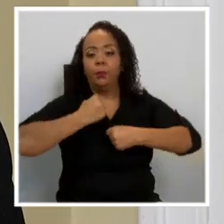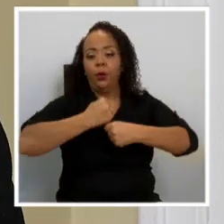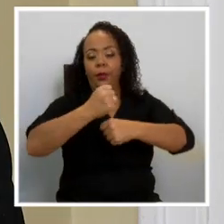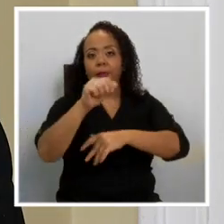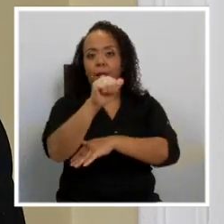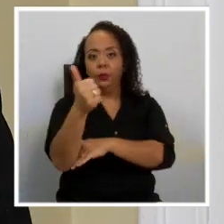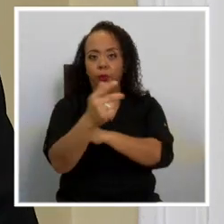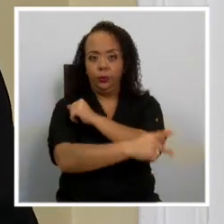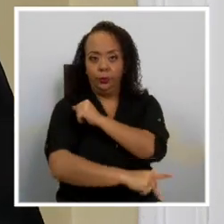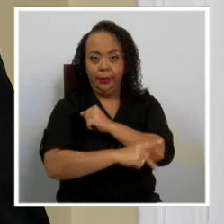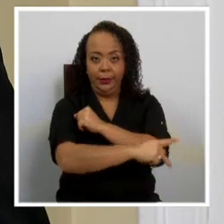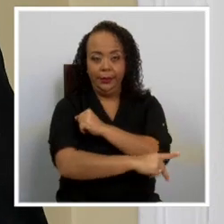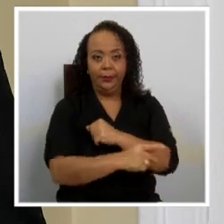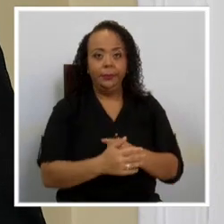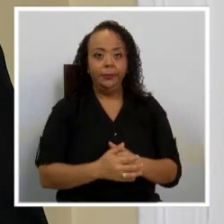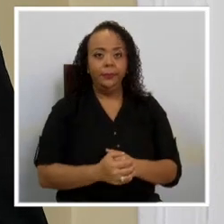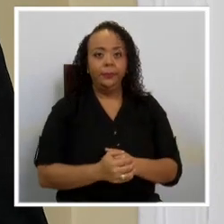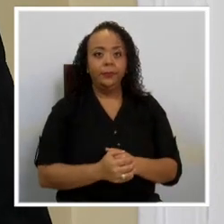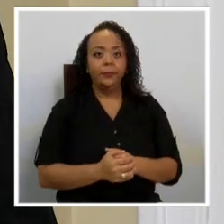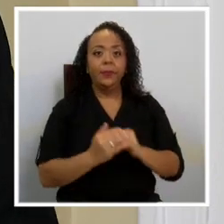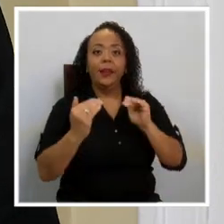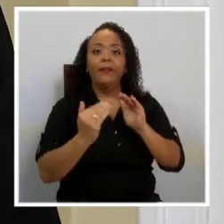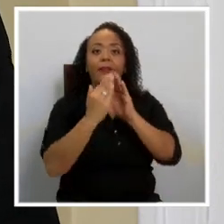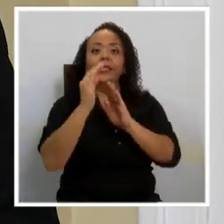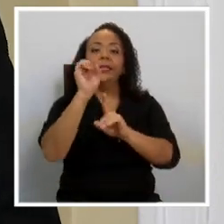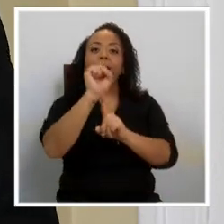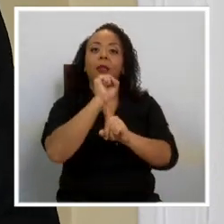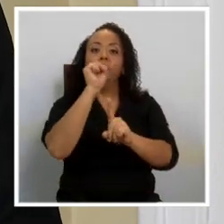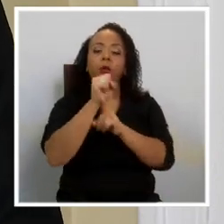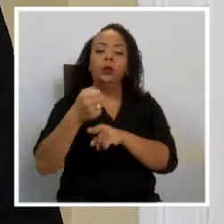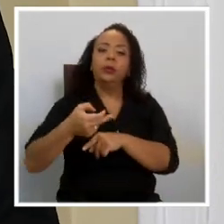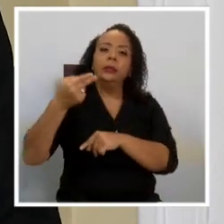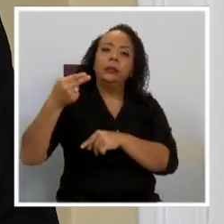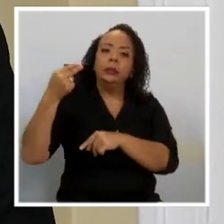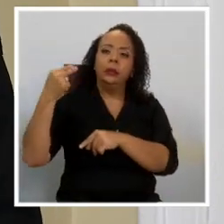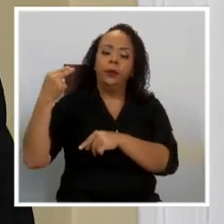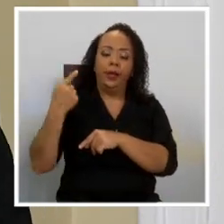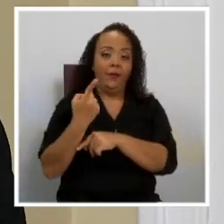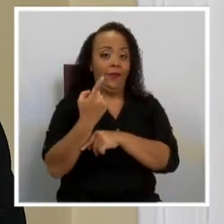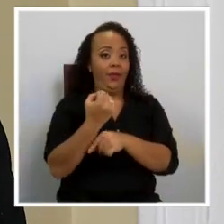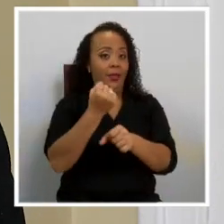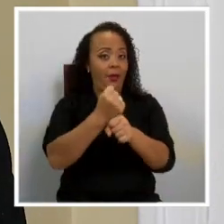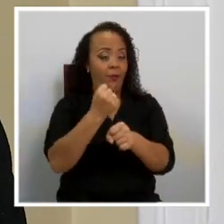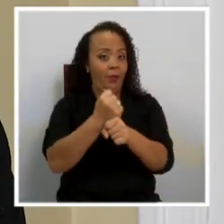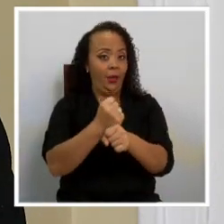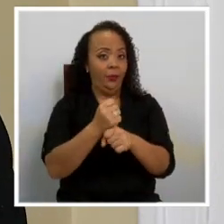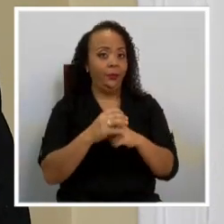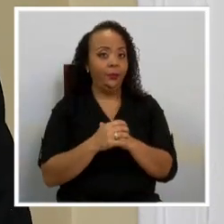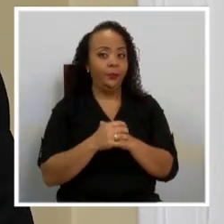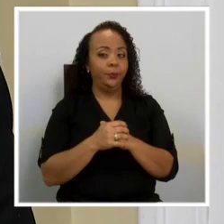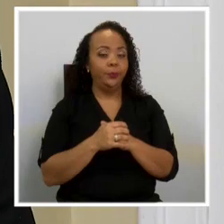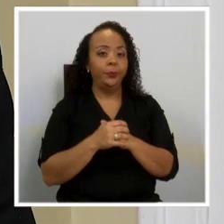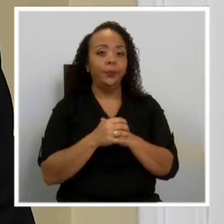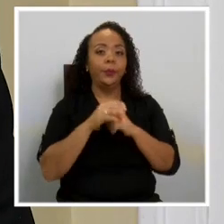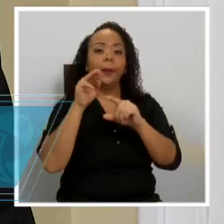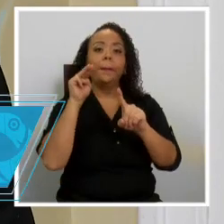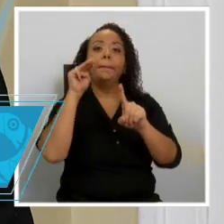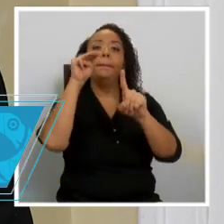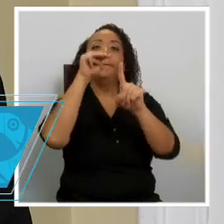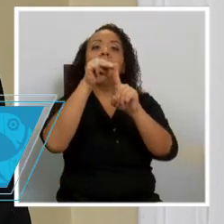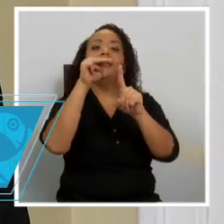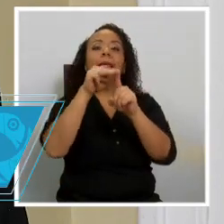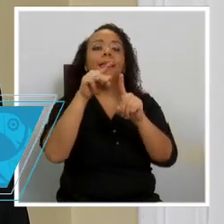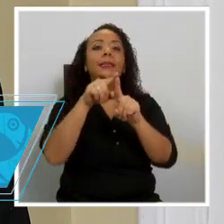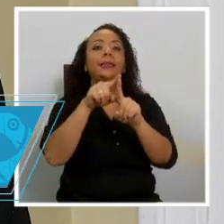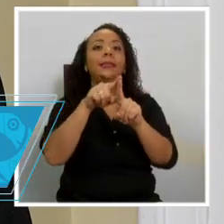otros países, en el que frente a una situación histórica de desempleo, los mensajes desde